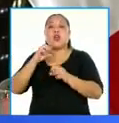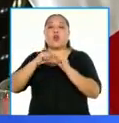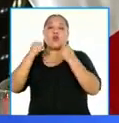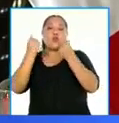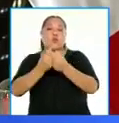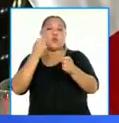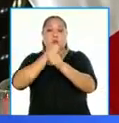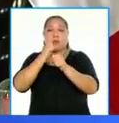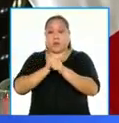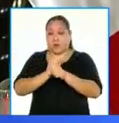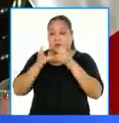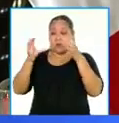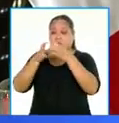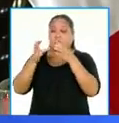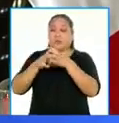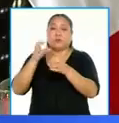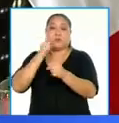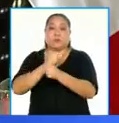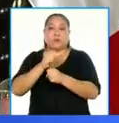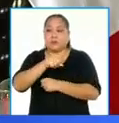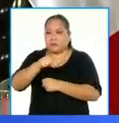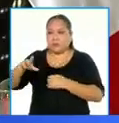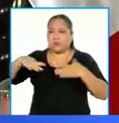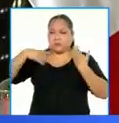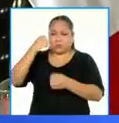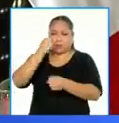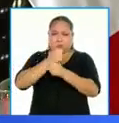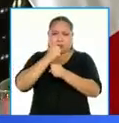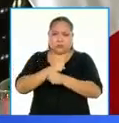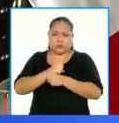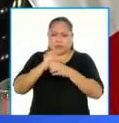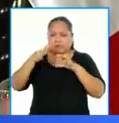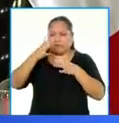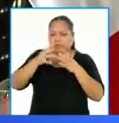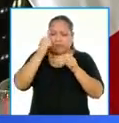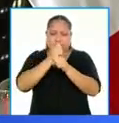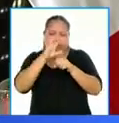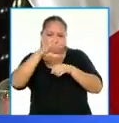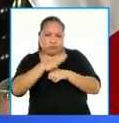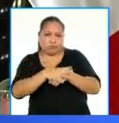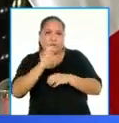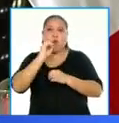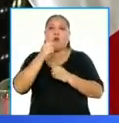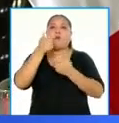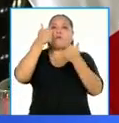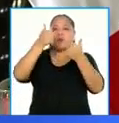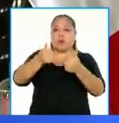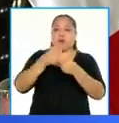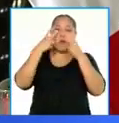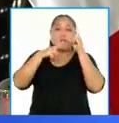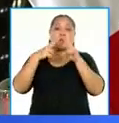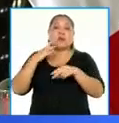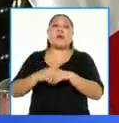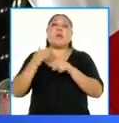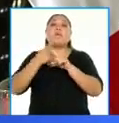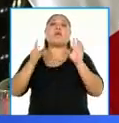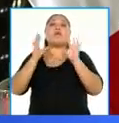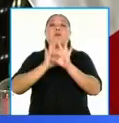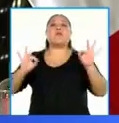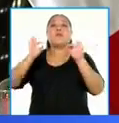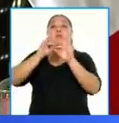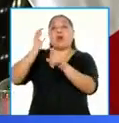en comités de trabajo. Se pueden equivocar, hacer las cosas más o menos bien o hacerlas bien, vamos a ver. Pero lo importante es que sea